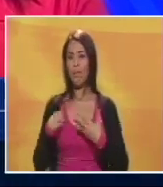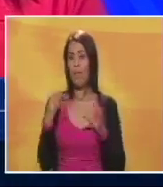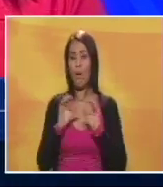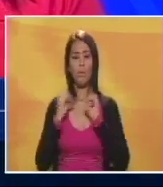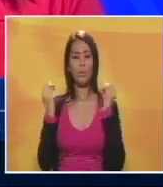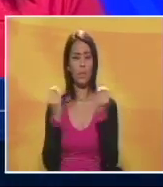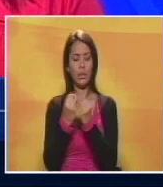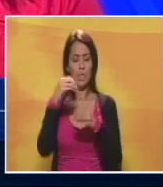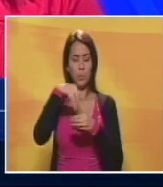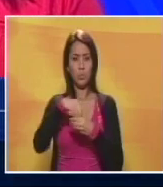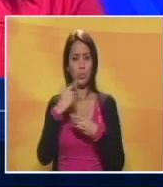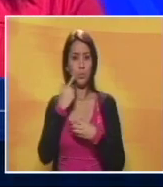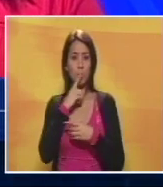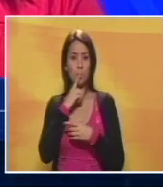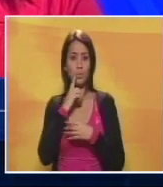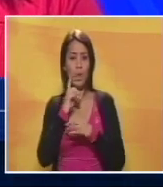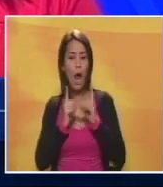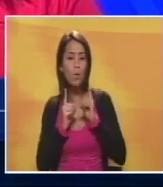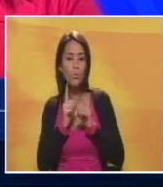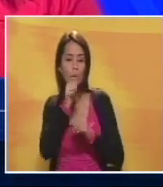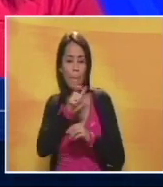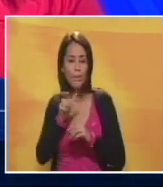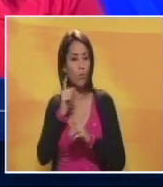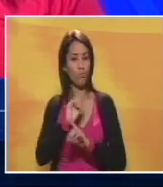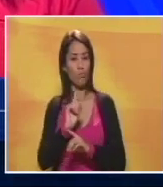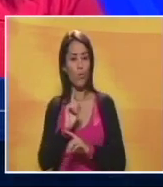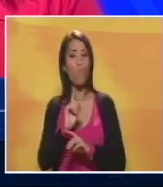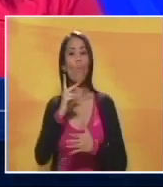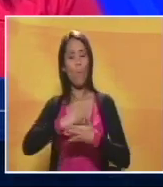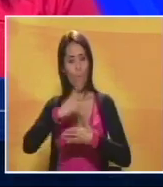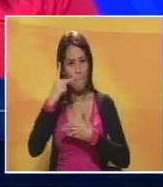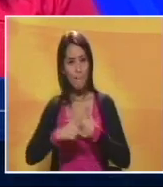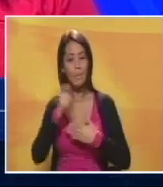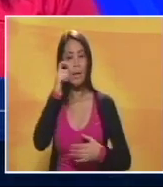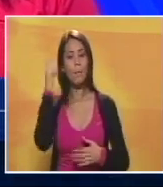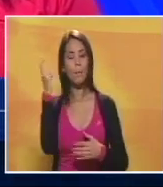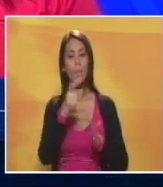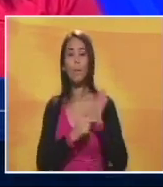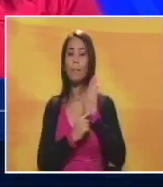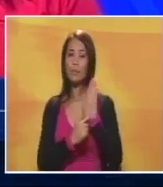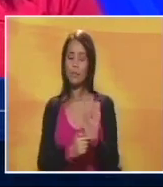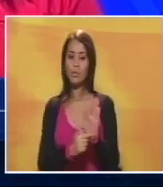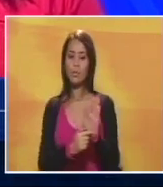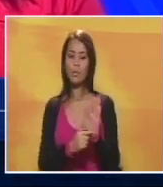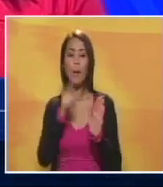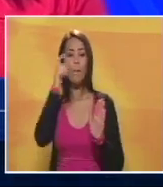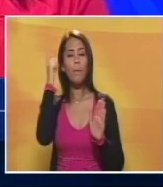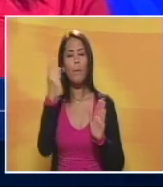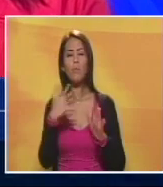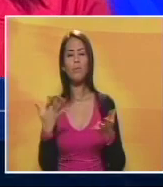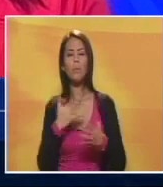oficina con algunos tecnólogos, no es un plan que el pueblo presentó, es el pueblo diciendo